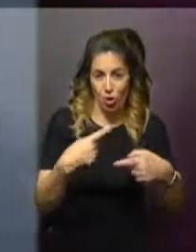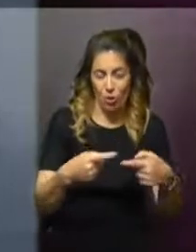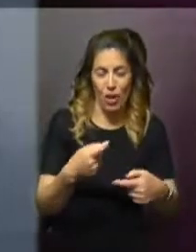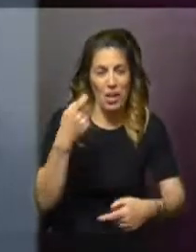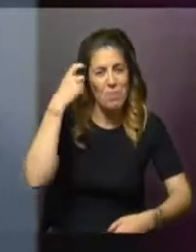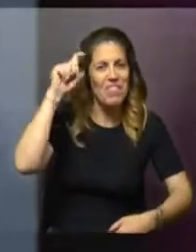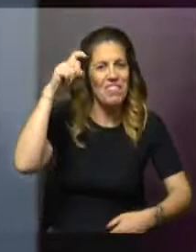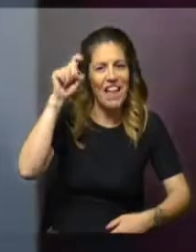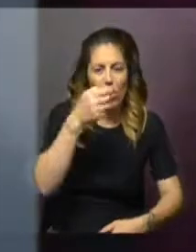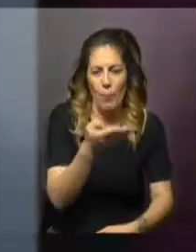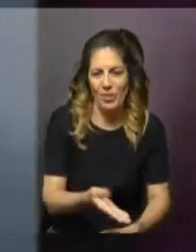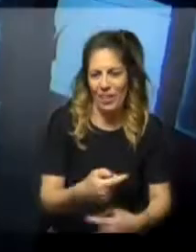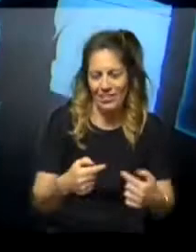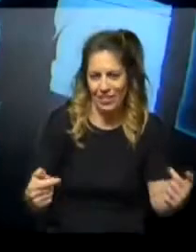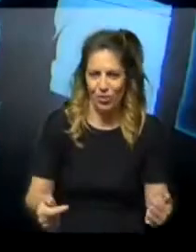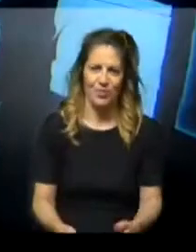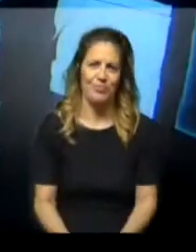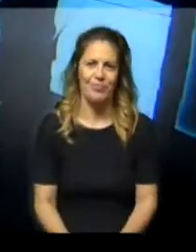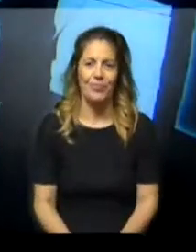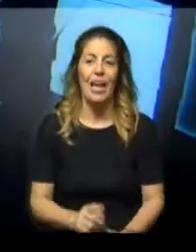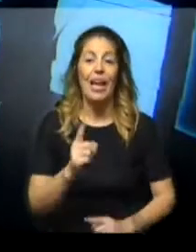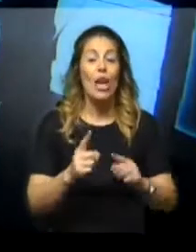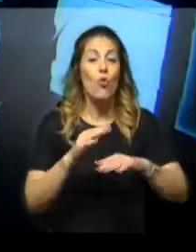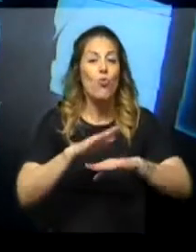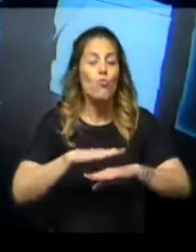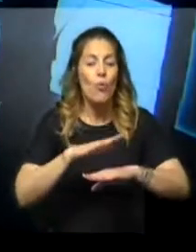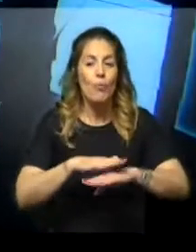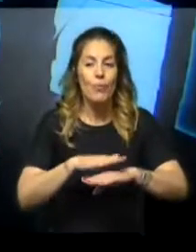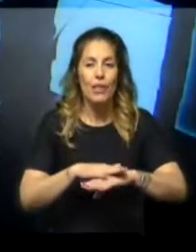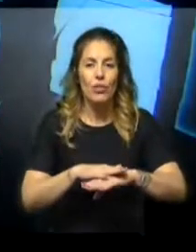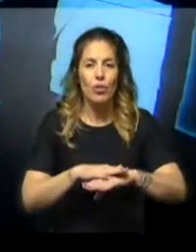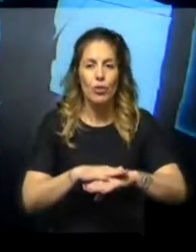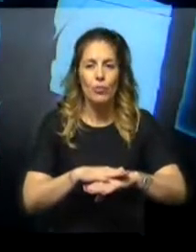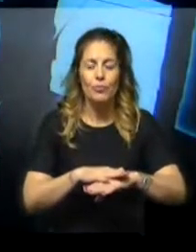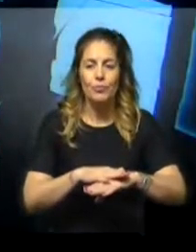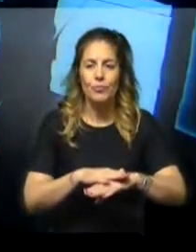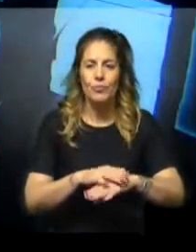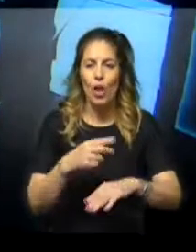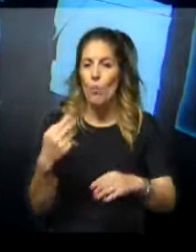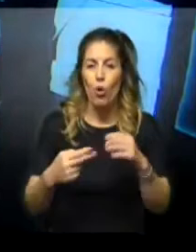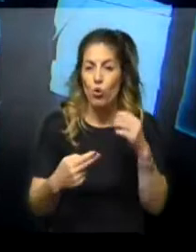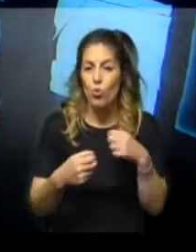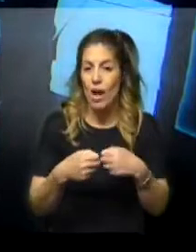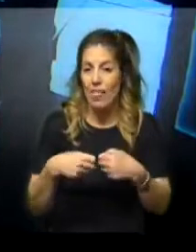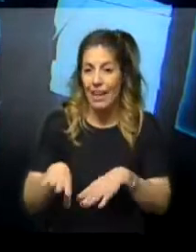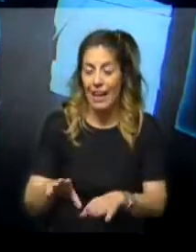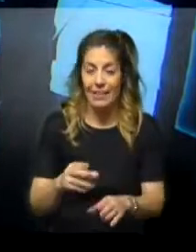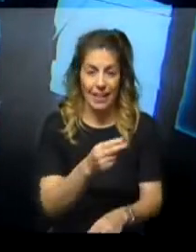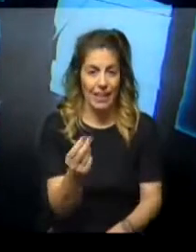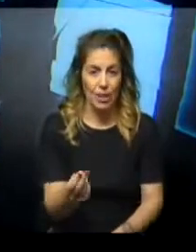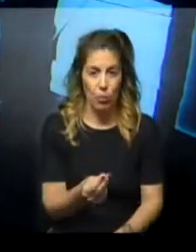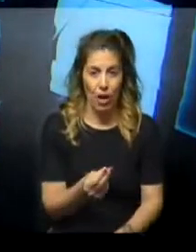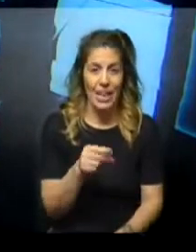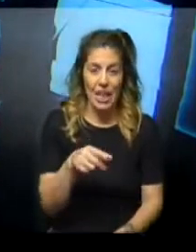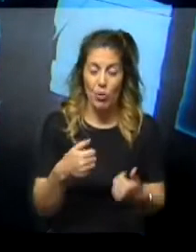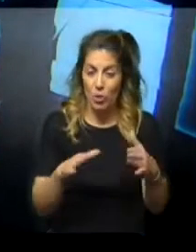mis personajes es en algún momento este vos nunca dejaste dibujar y vos rayaste